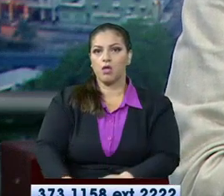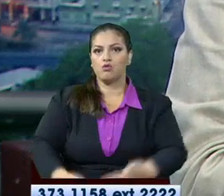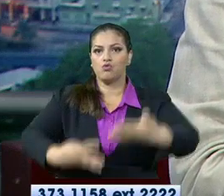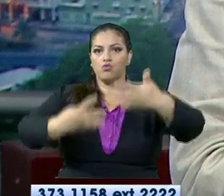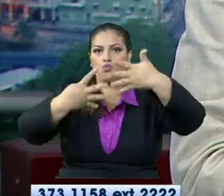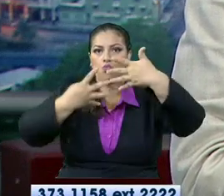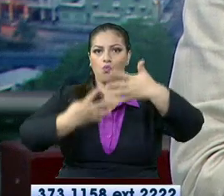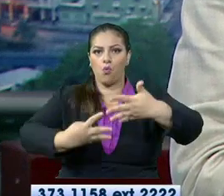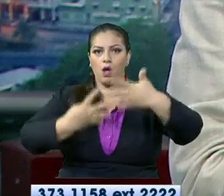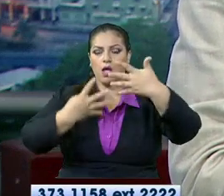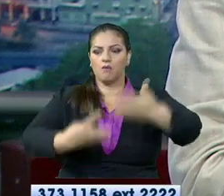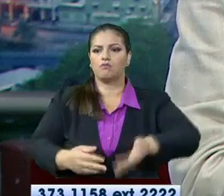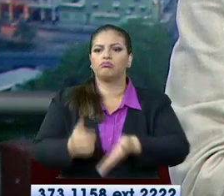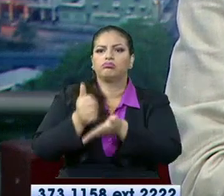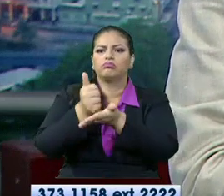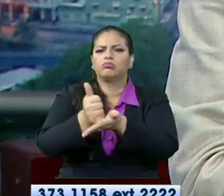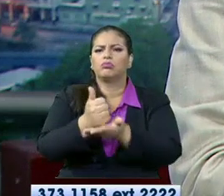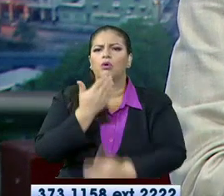sector rural.